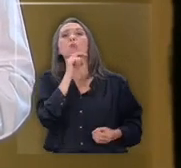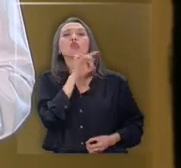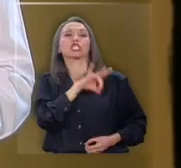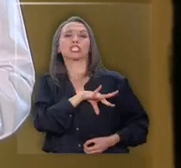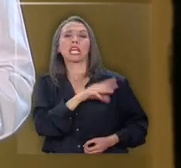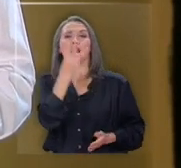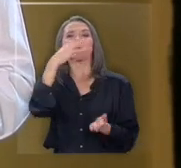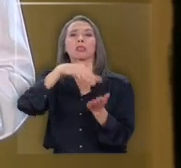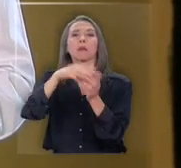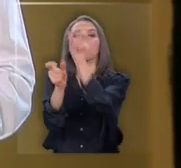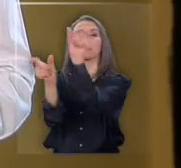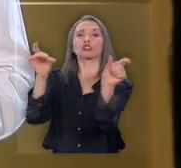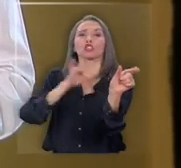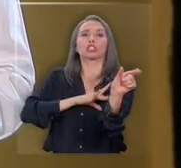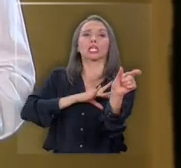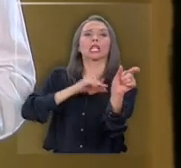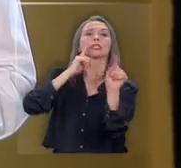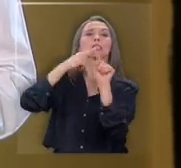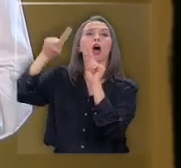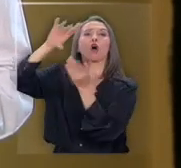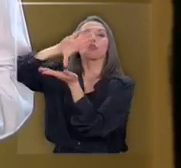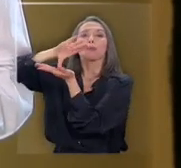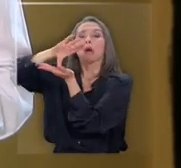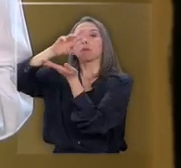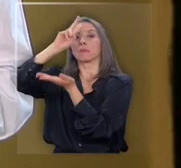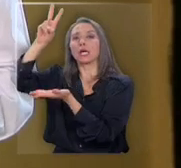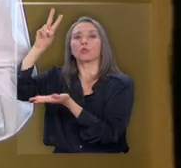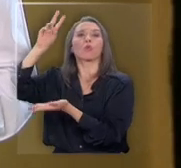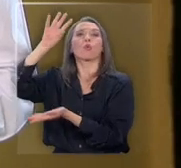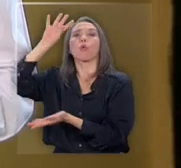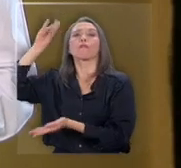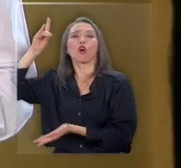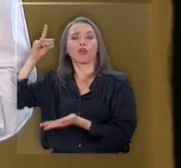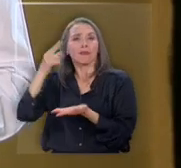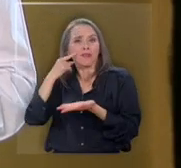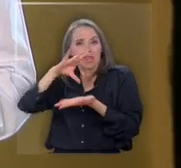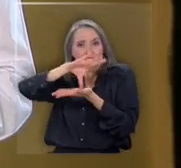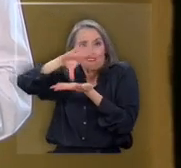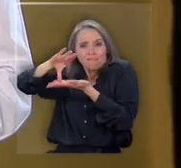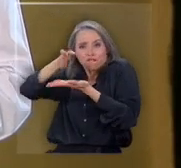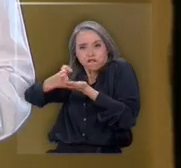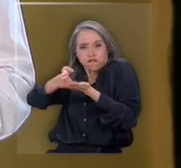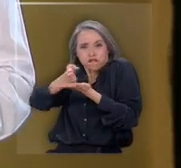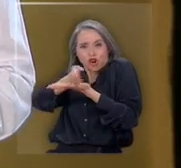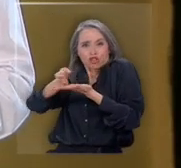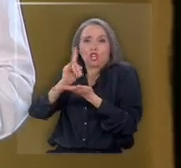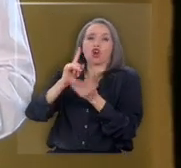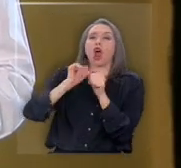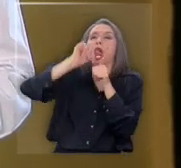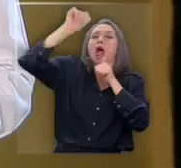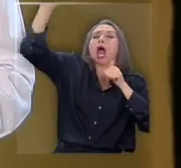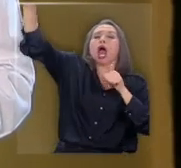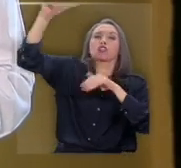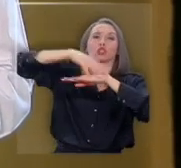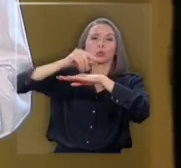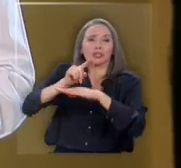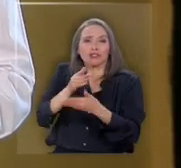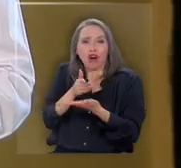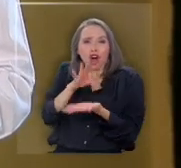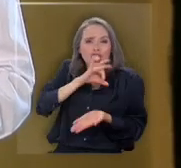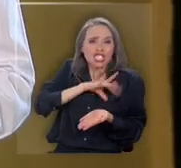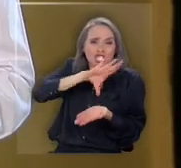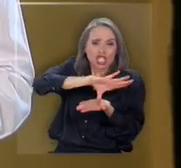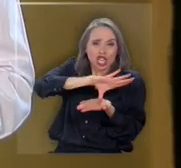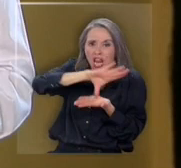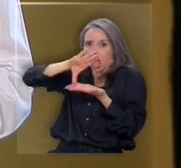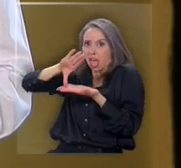3.000 chilenos al lado estamos hablando países fronterizos no estamos hablando de suecia están al lado y no